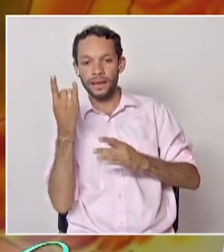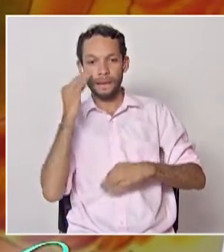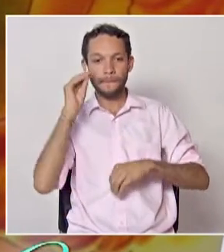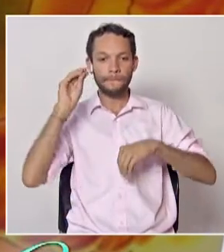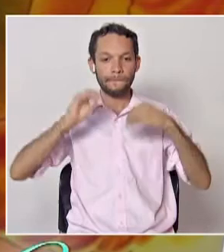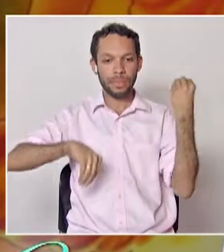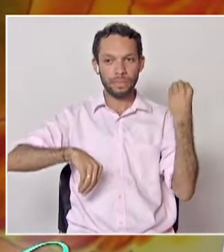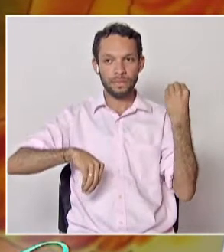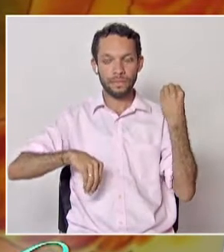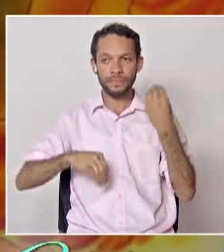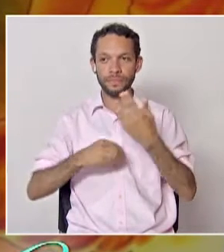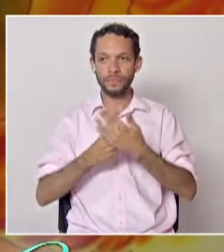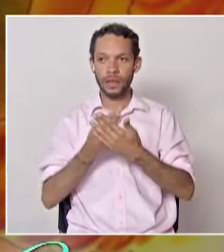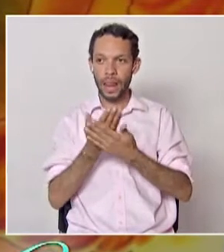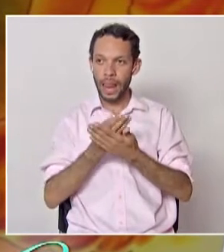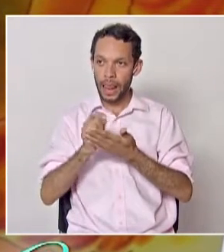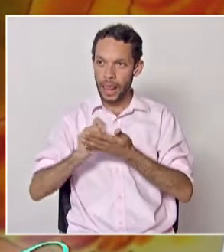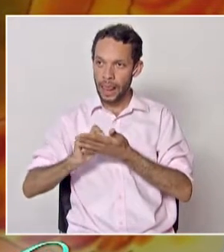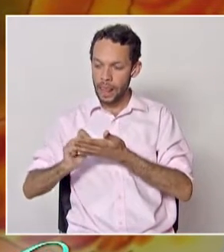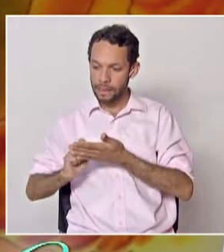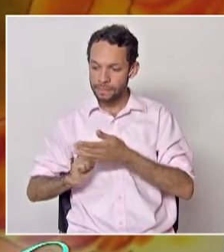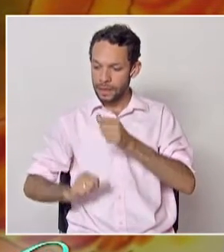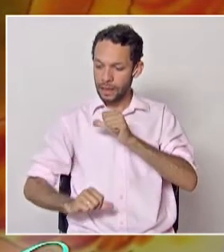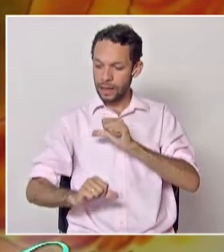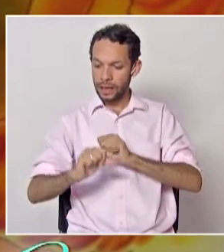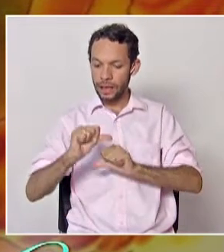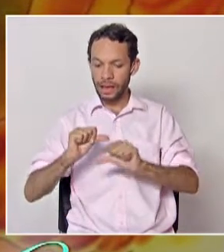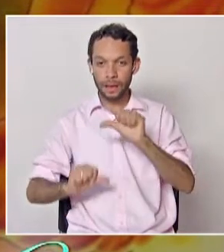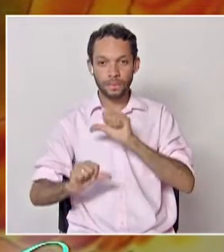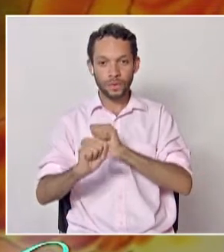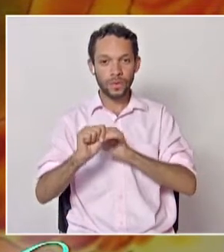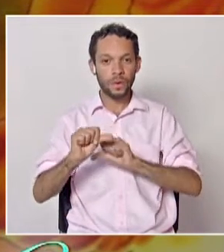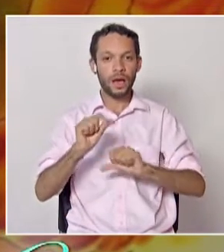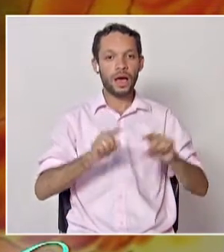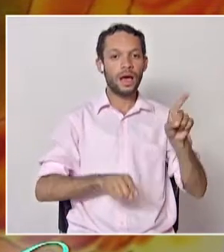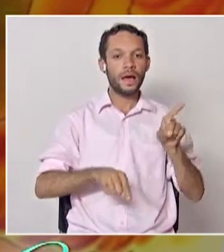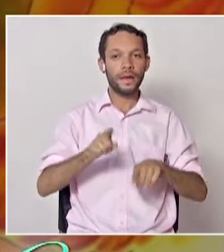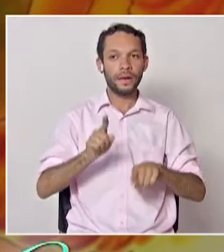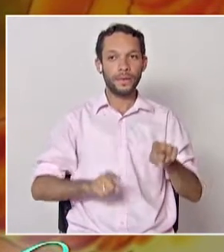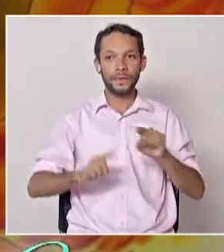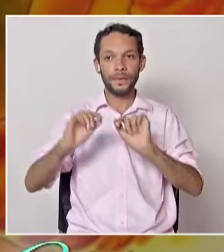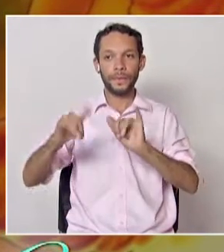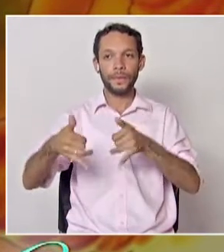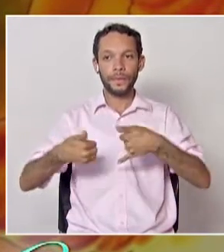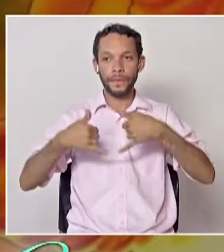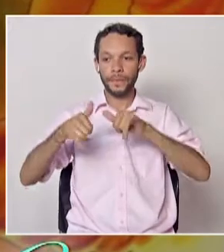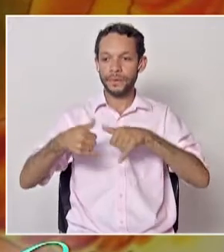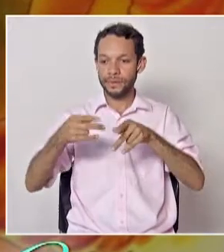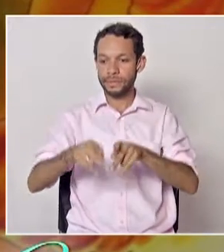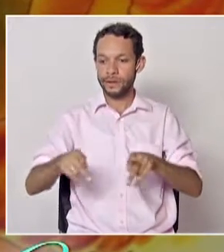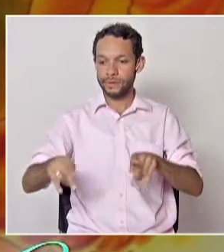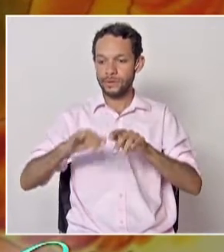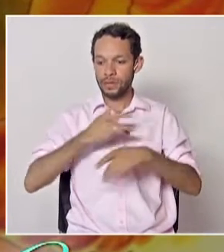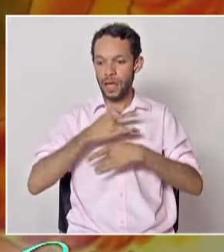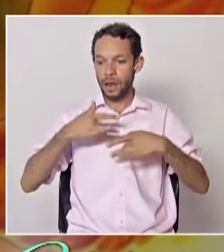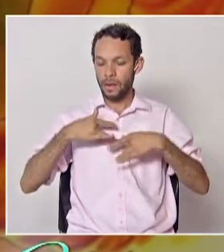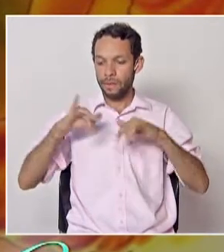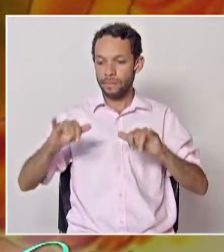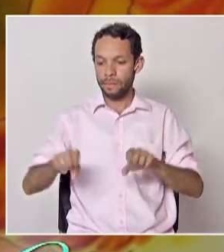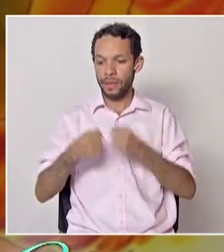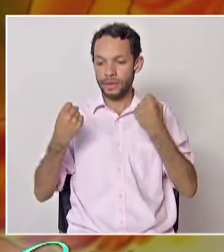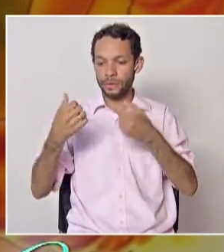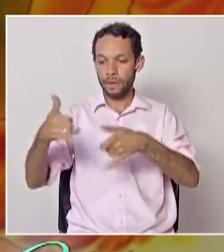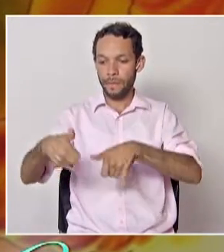las fórmulas en tantos sitios. No se dejen cambiar las fórmulas, que están jugando con su salud. Infortunadamente